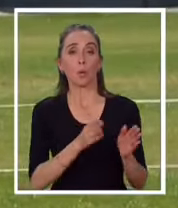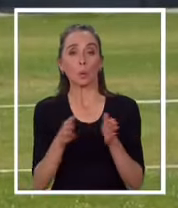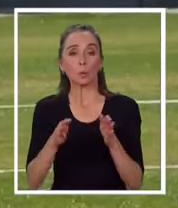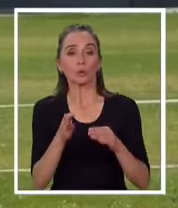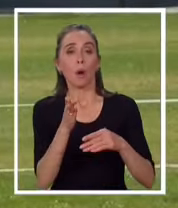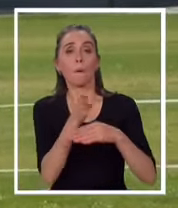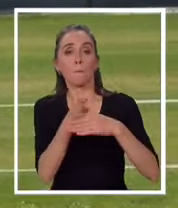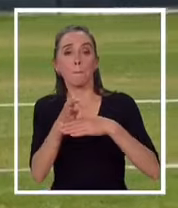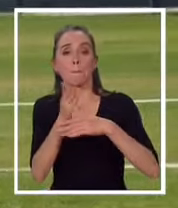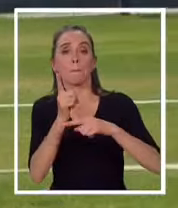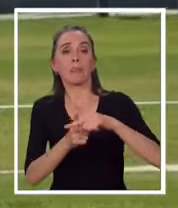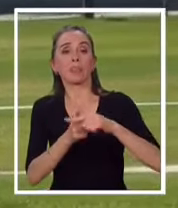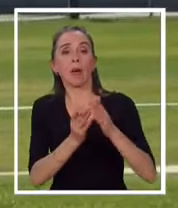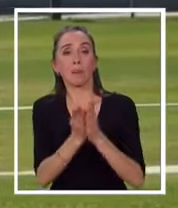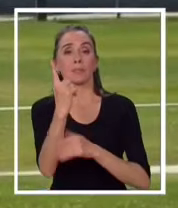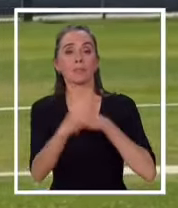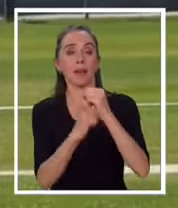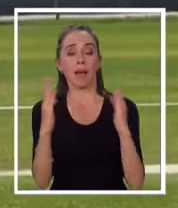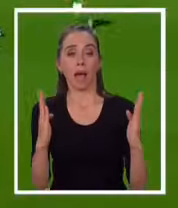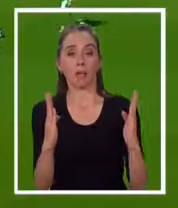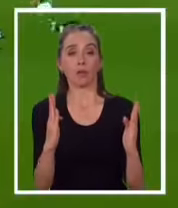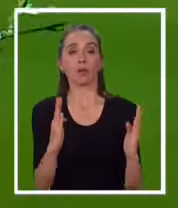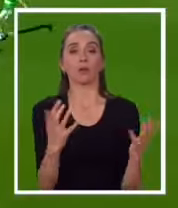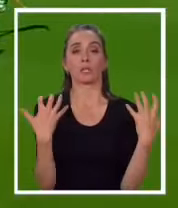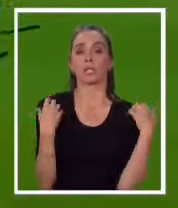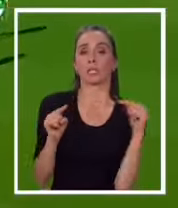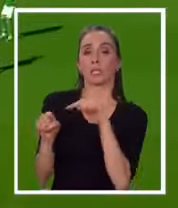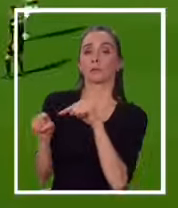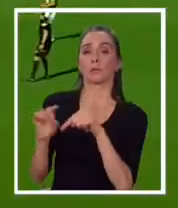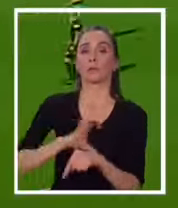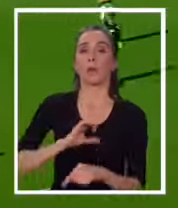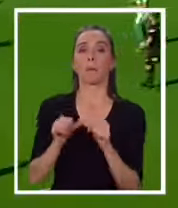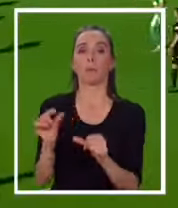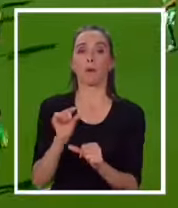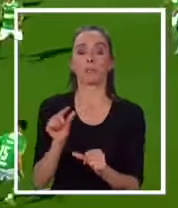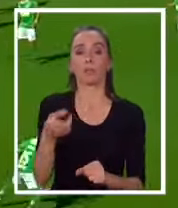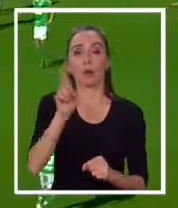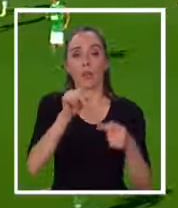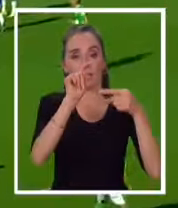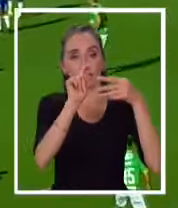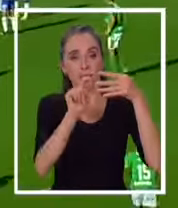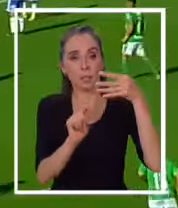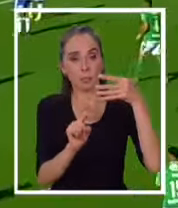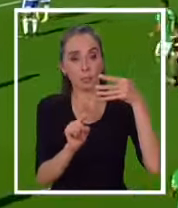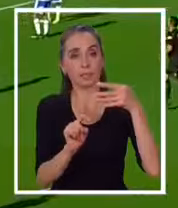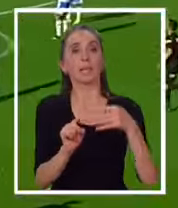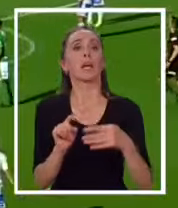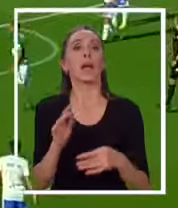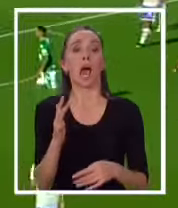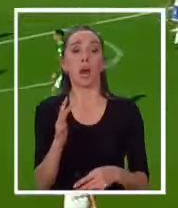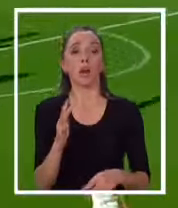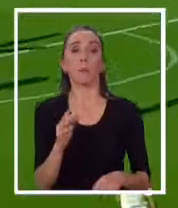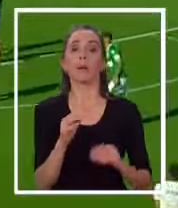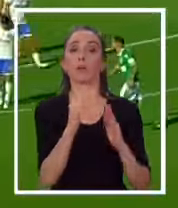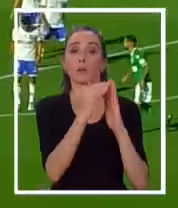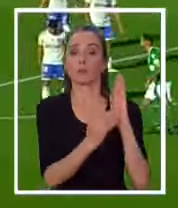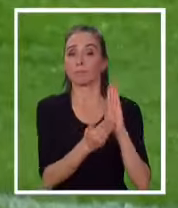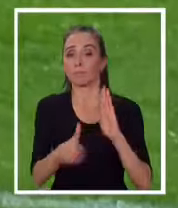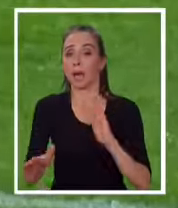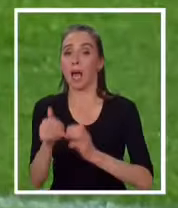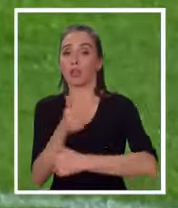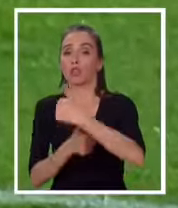y le entregan la responsabilidad a un interino. Varios ítems que se repiten y que parecieran acercar al fantasma de la B otra